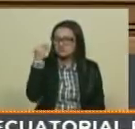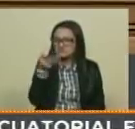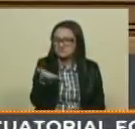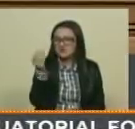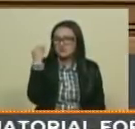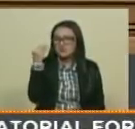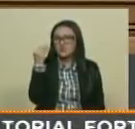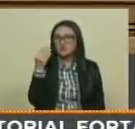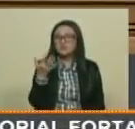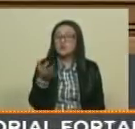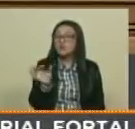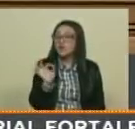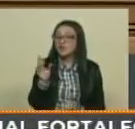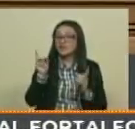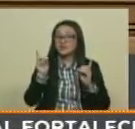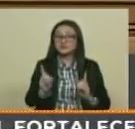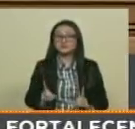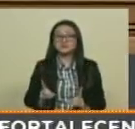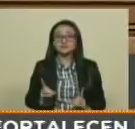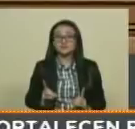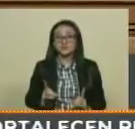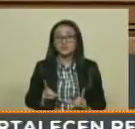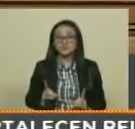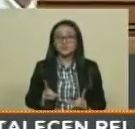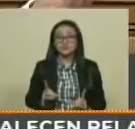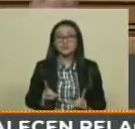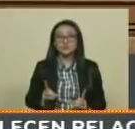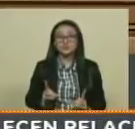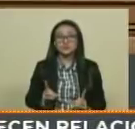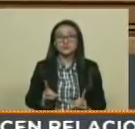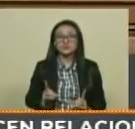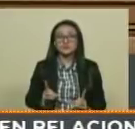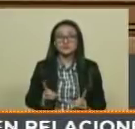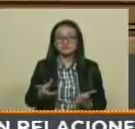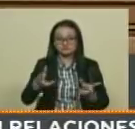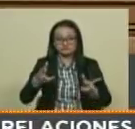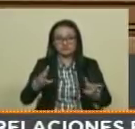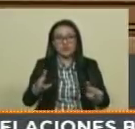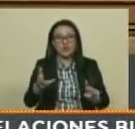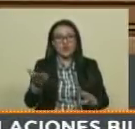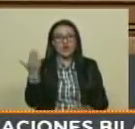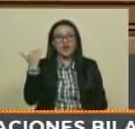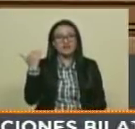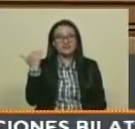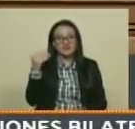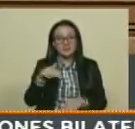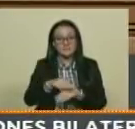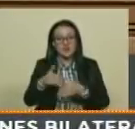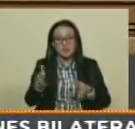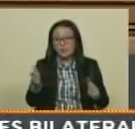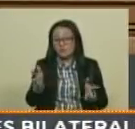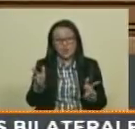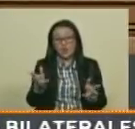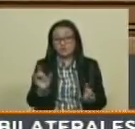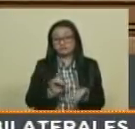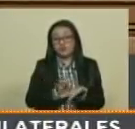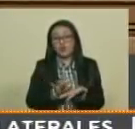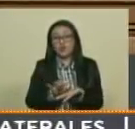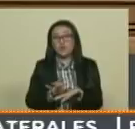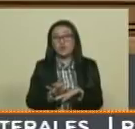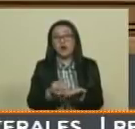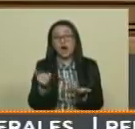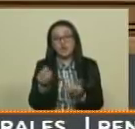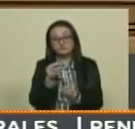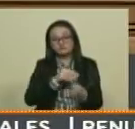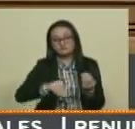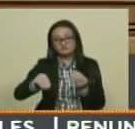no toman la decisión soberana de hacer un corte de lo que era el anterior Ministerio Público, designar